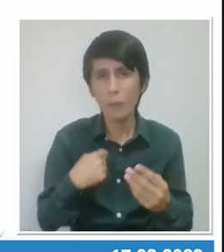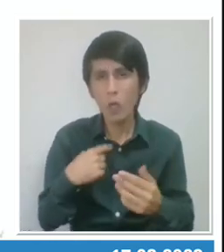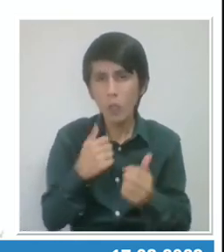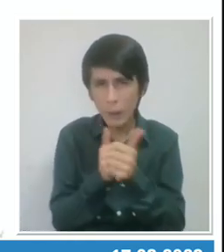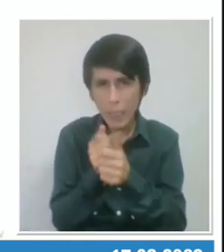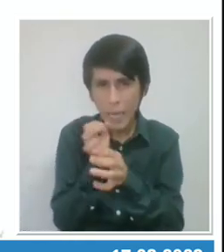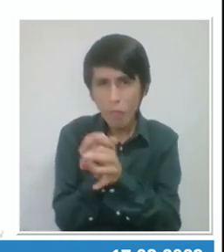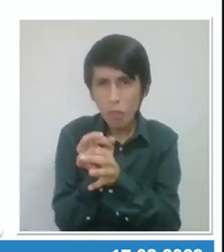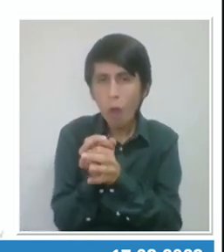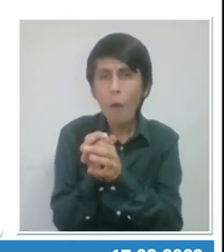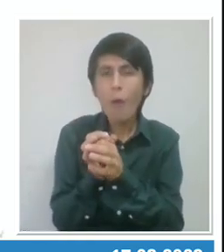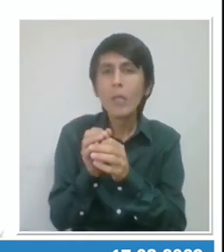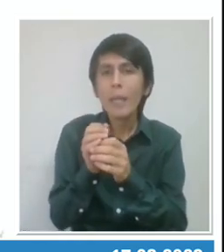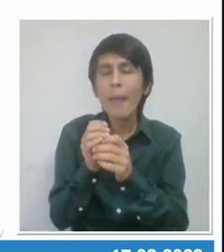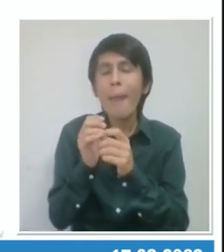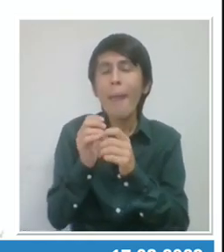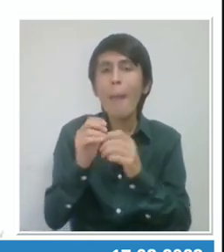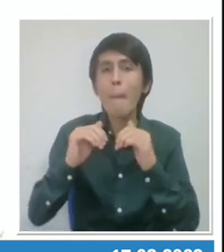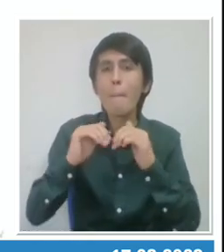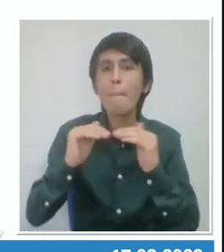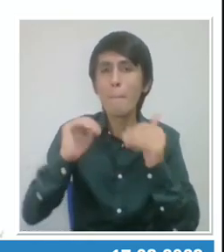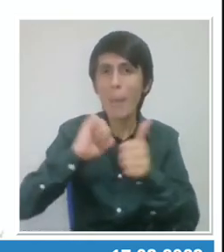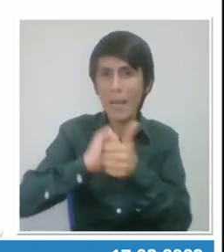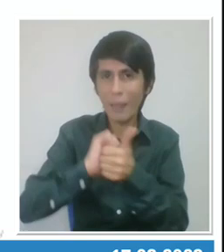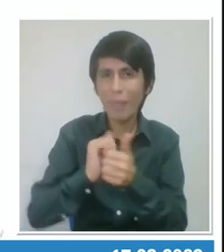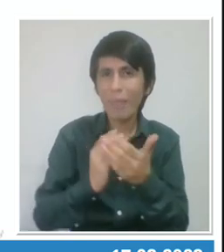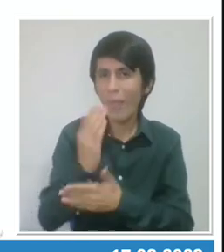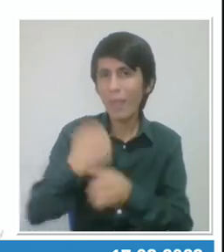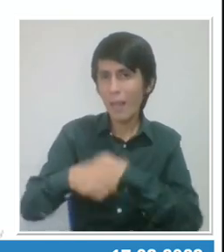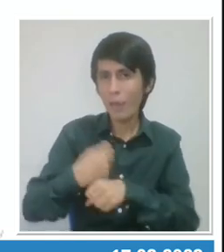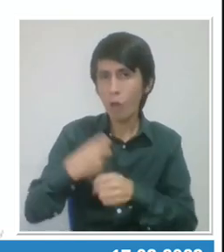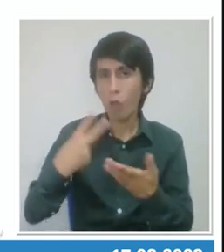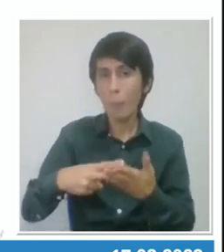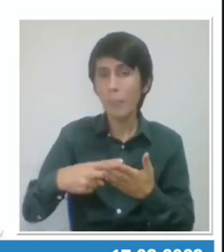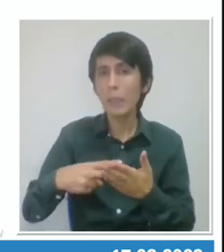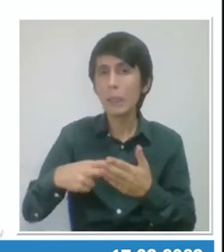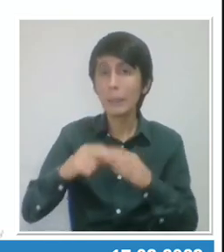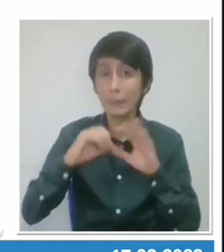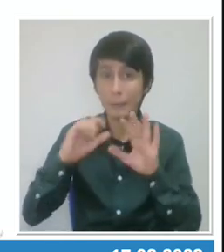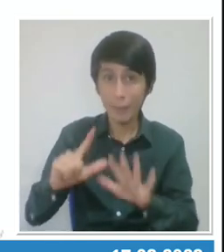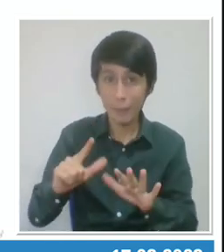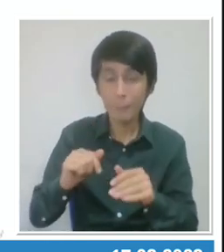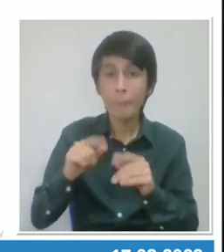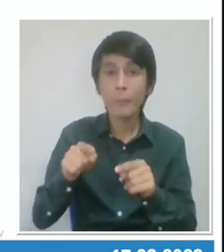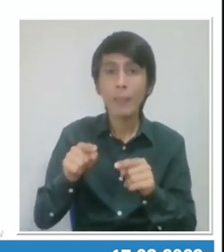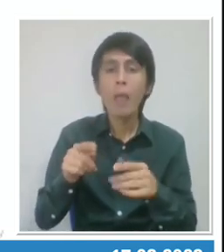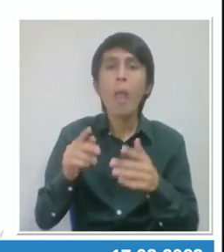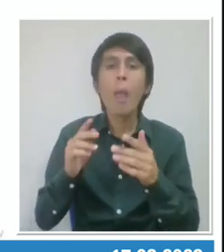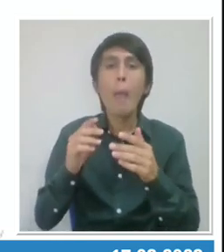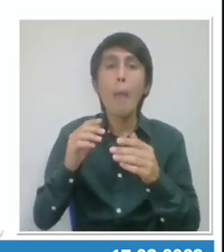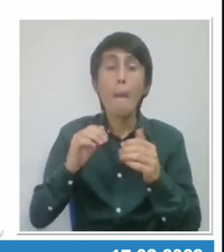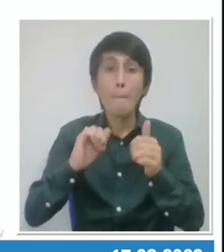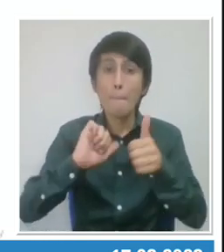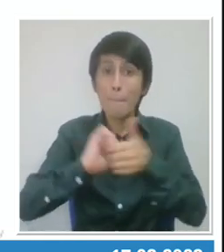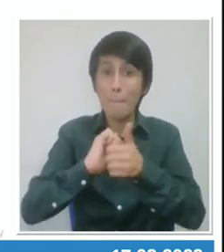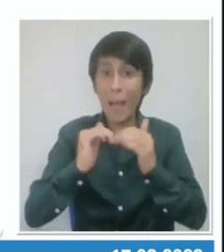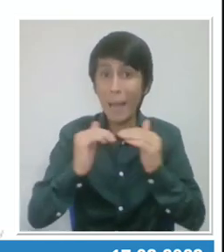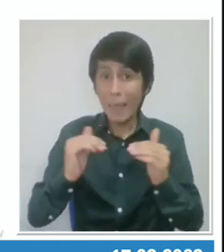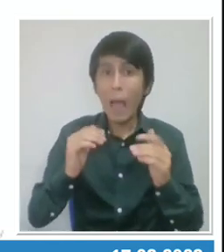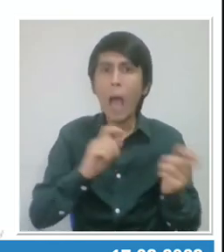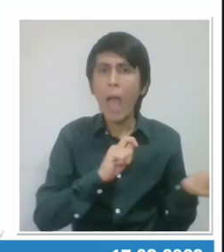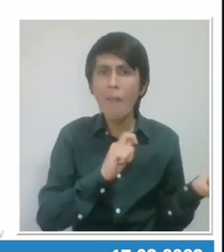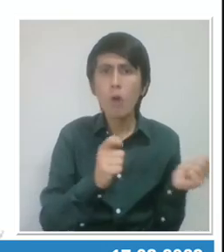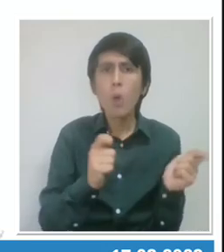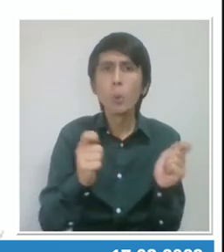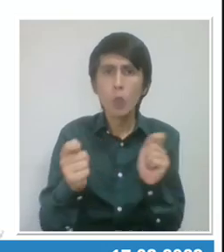transformó en un objeto de investigación. Y la paridad ha evolucionado, ¿no?, no solo en Francia, como ya comenté,